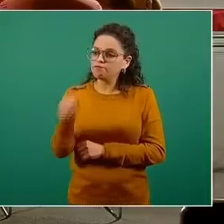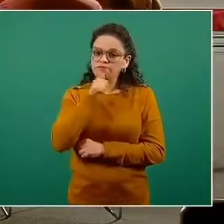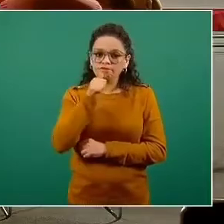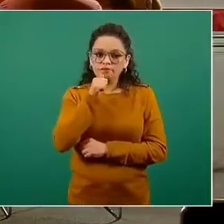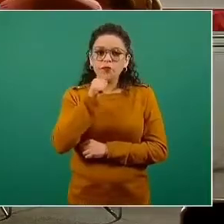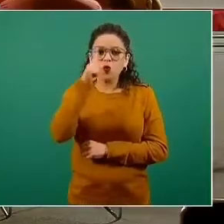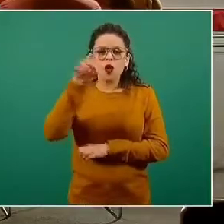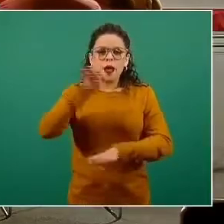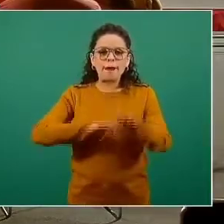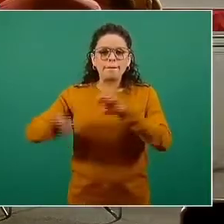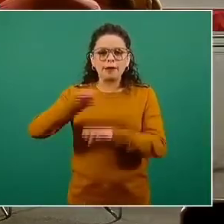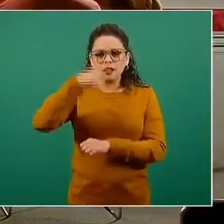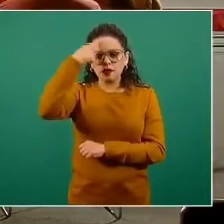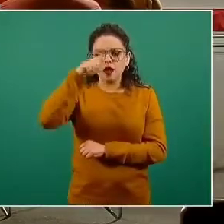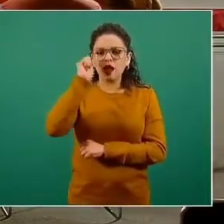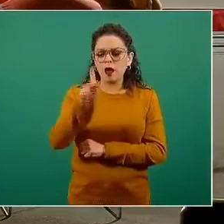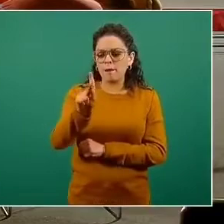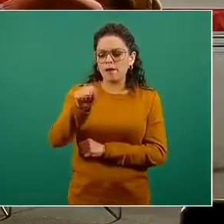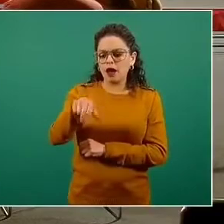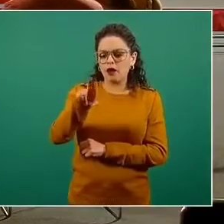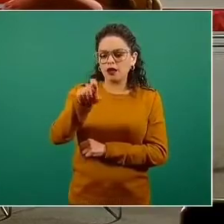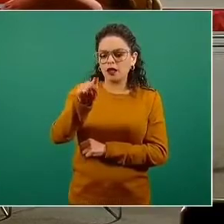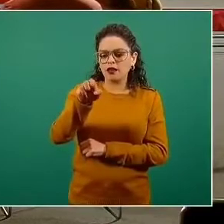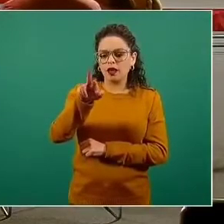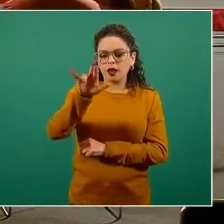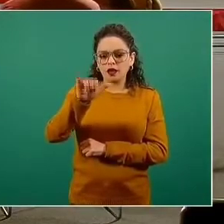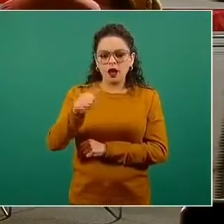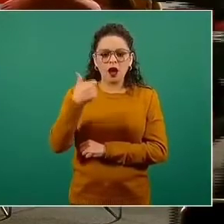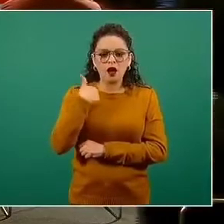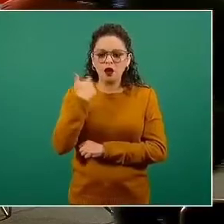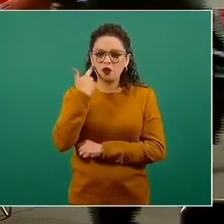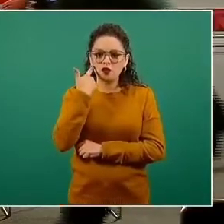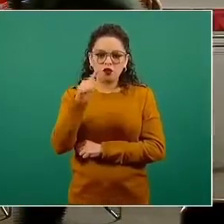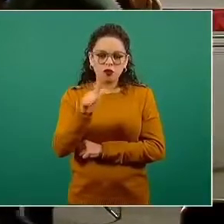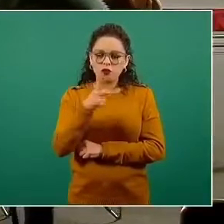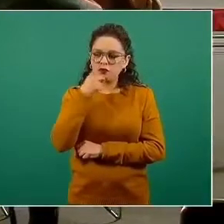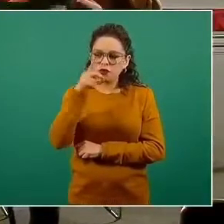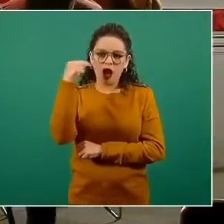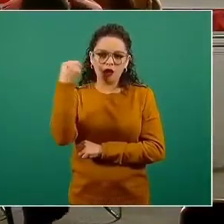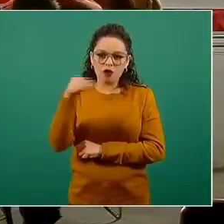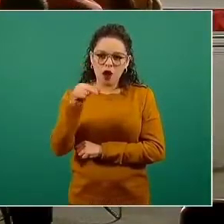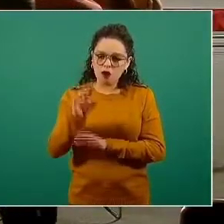ser una empresa de paquetería, en la que no planeo hacerle anuncio alguno,